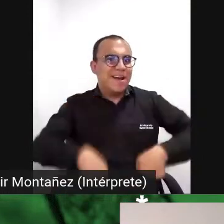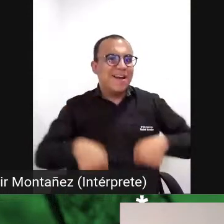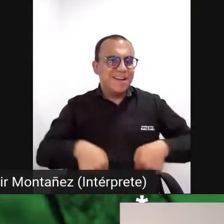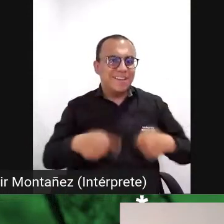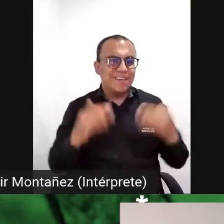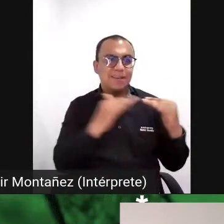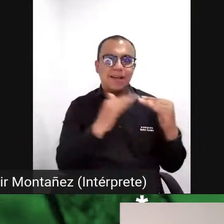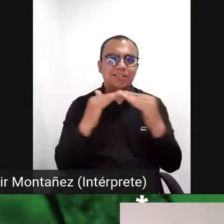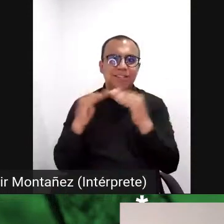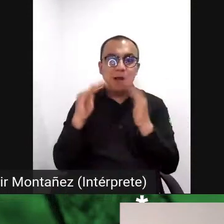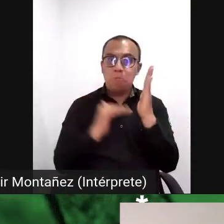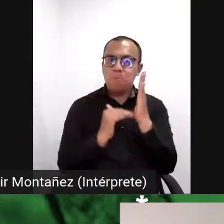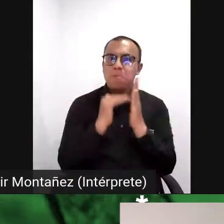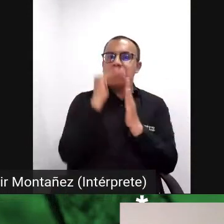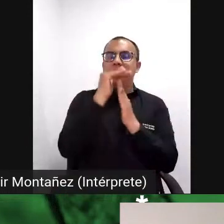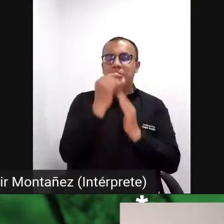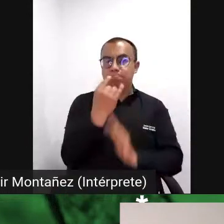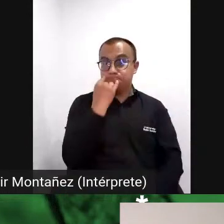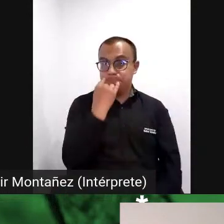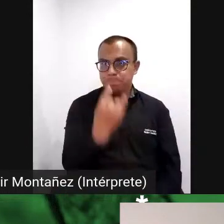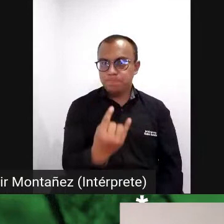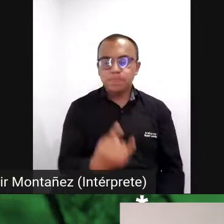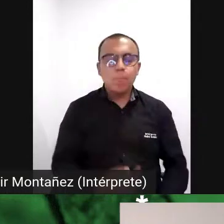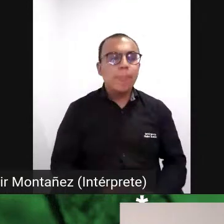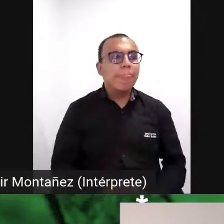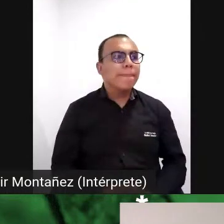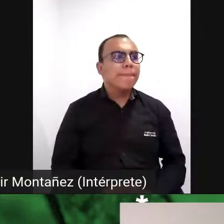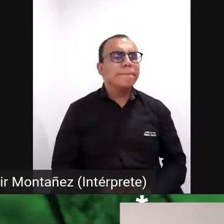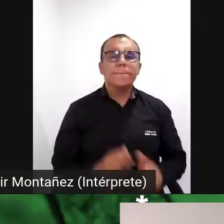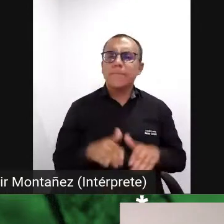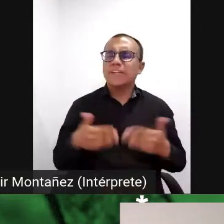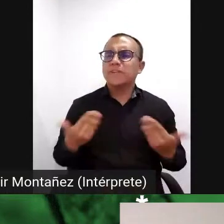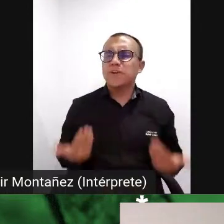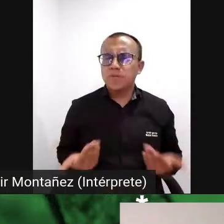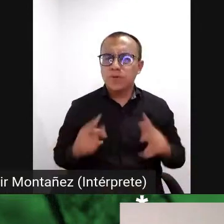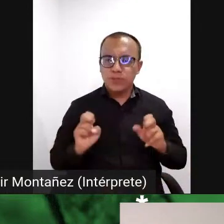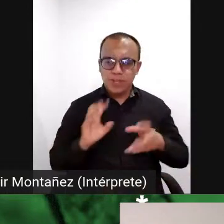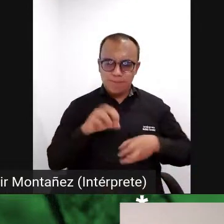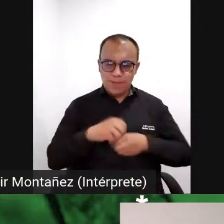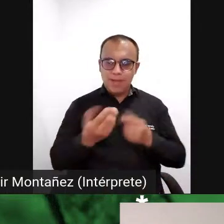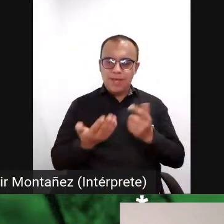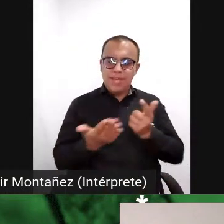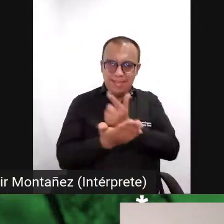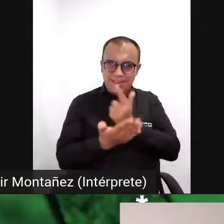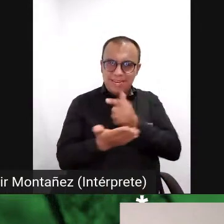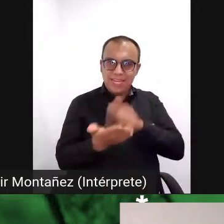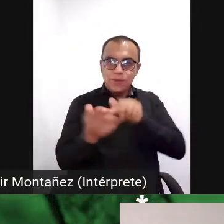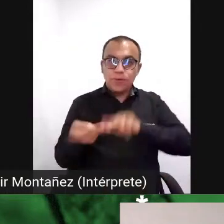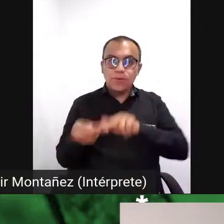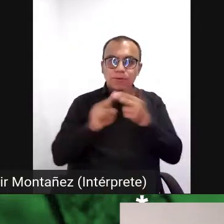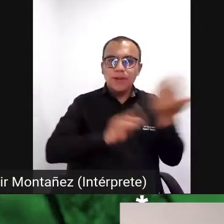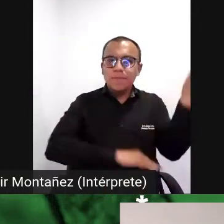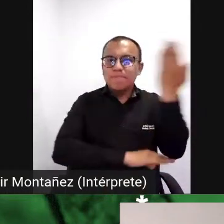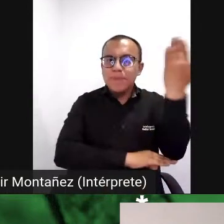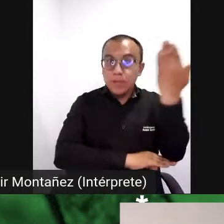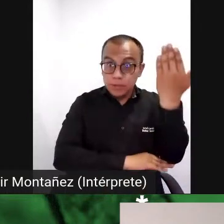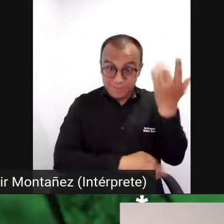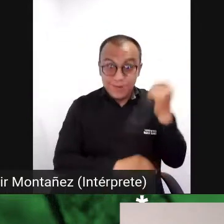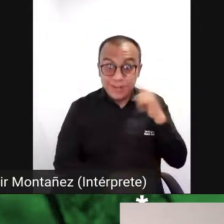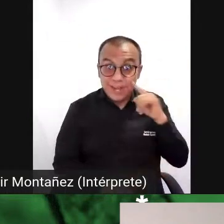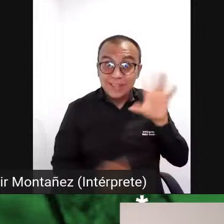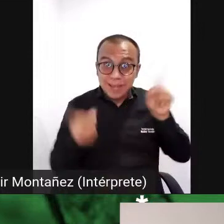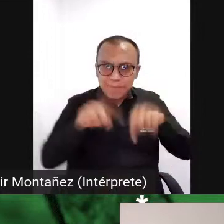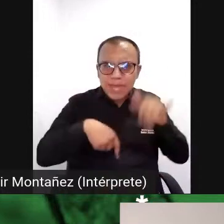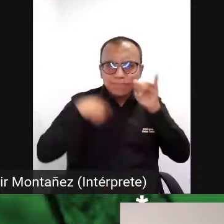viviendas. Es bastante interesante. ¿Cómo se articula este libro con la película? Porque también hubo un